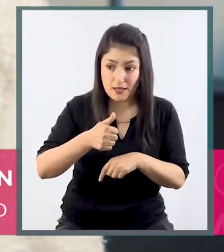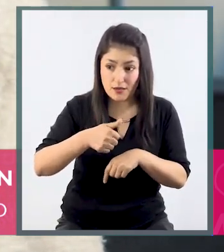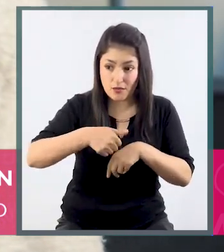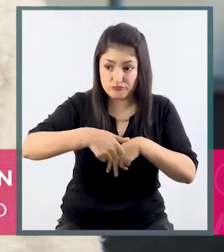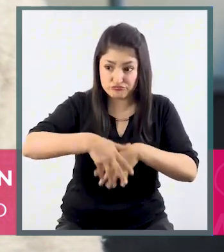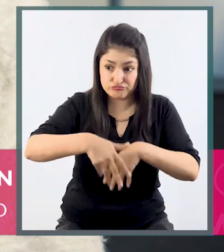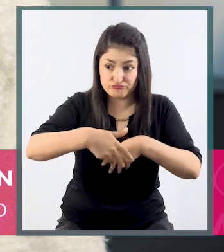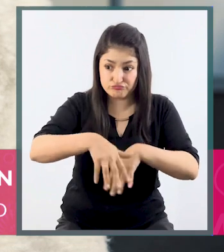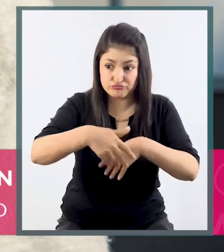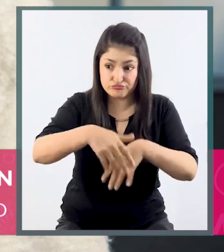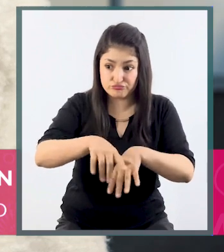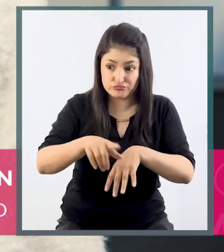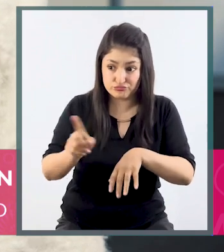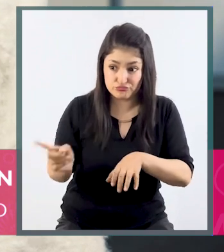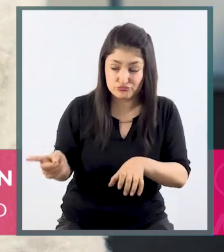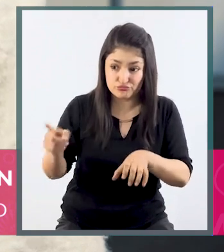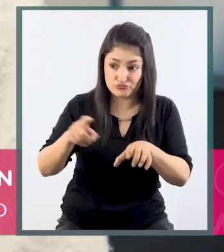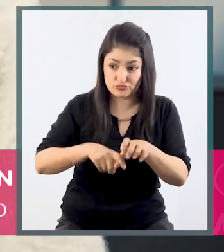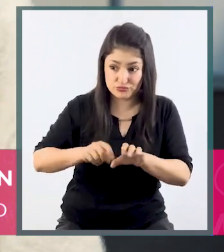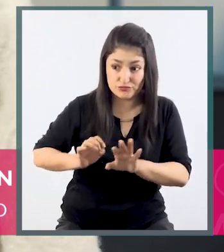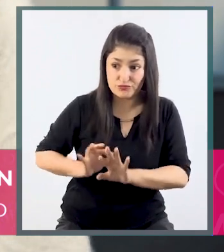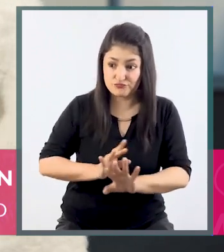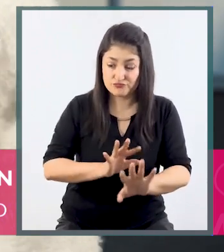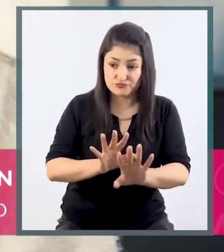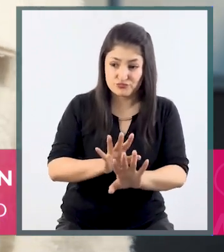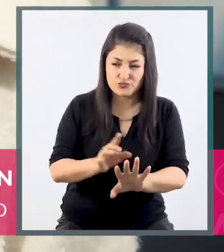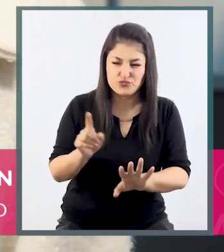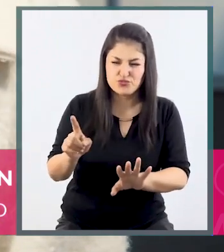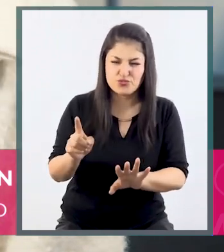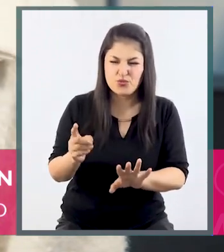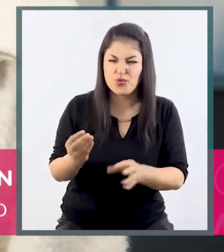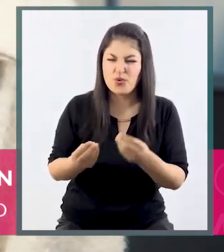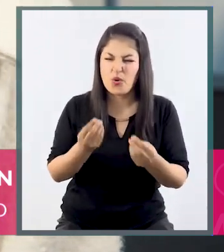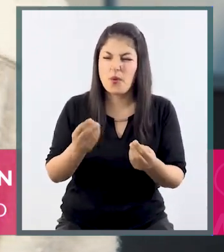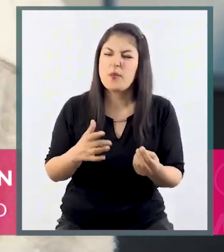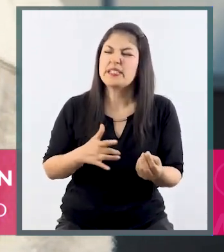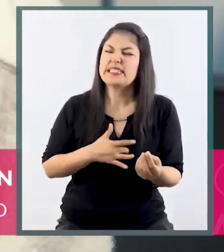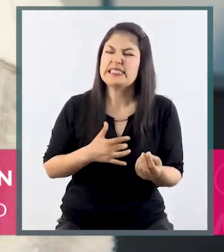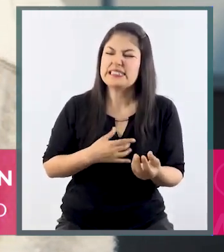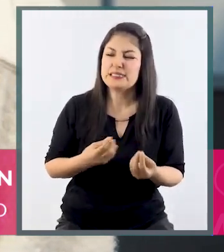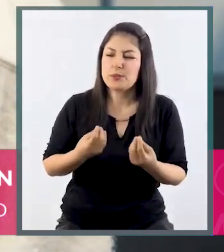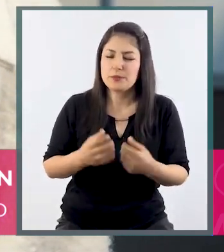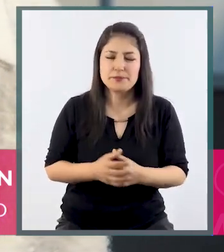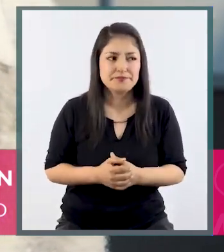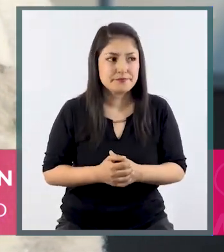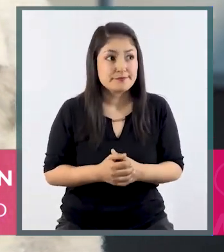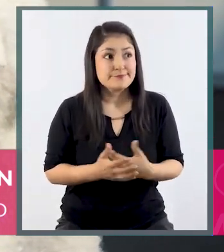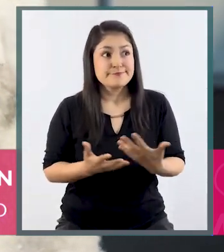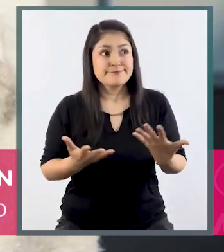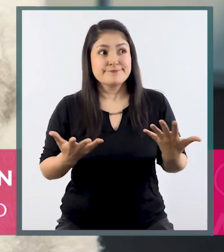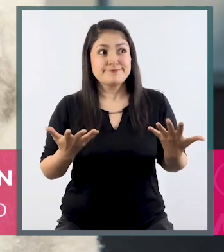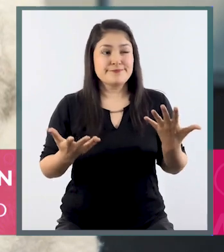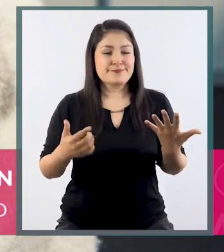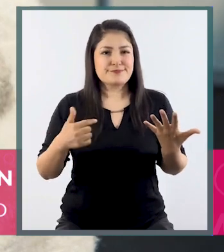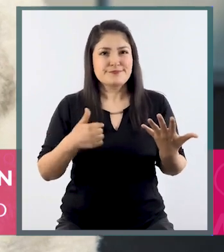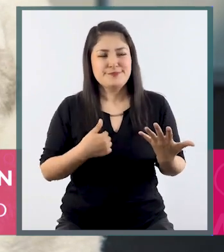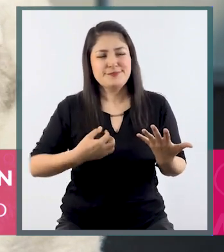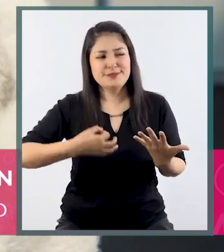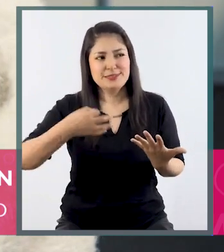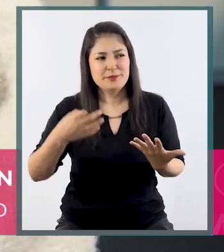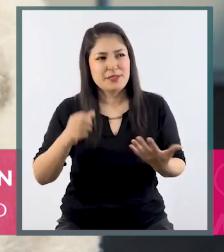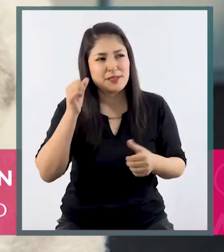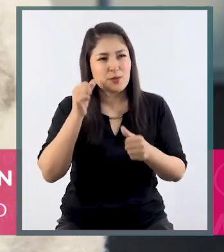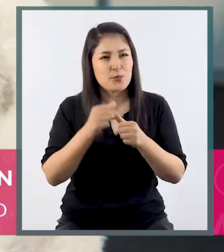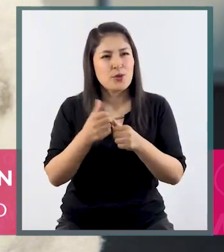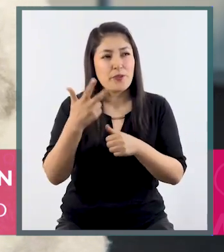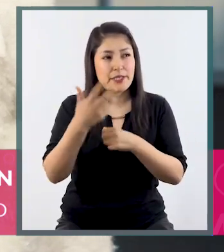vas a estar en la Gran Parada Militar. Sí. ¿Qué tal estos dos momentos para ti? ¿Qué representan en tu vida? Bueno, para mí, otra vez, como